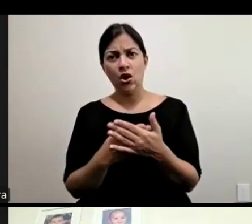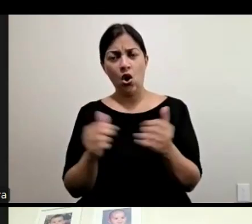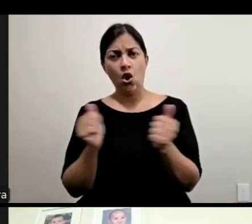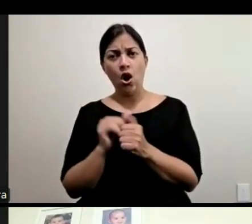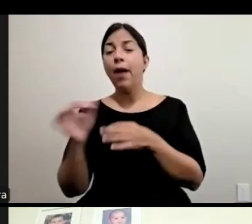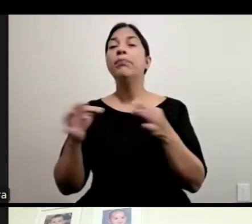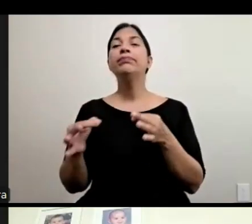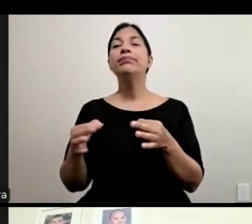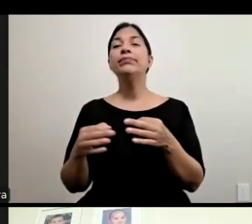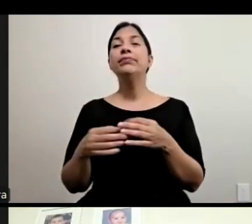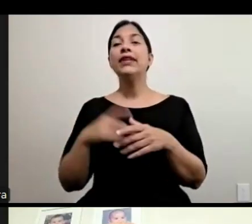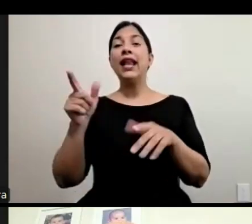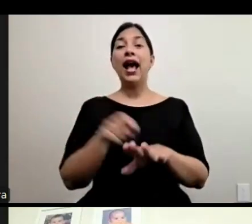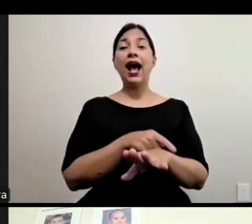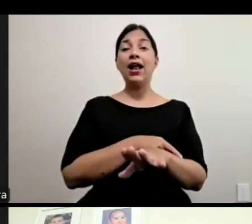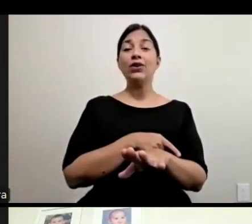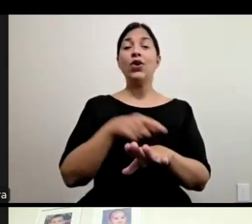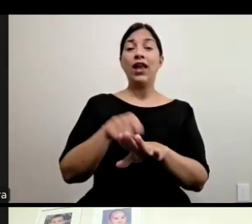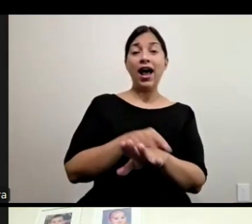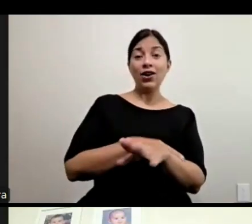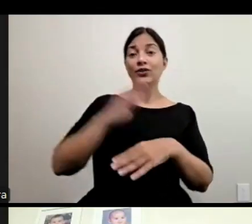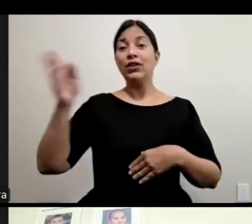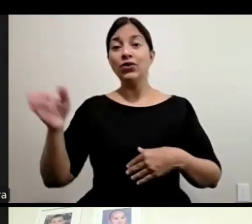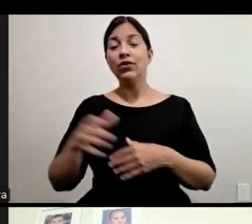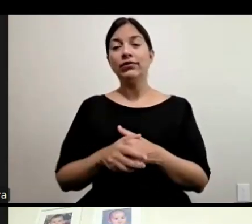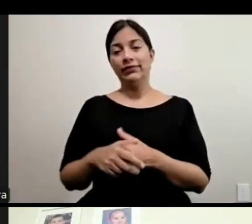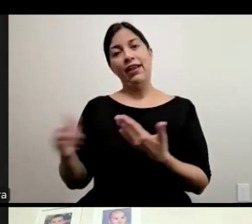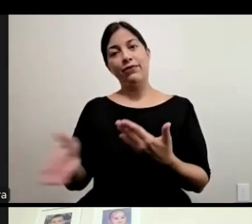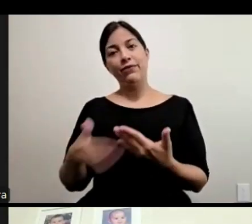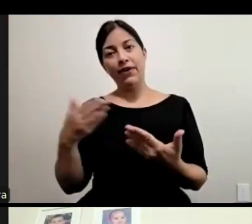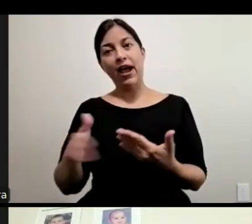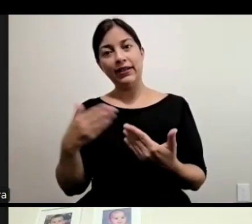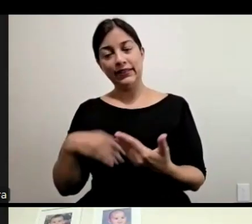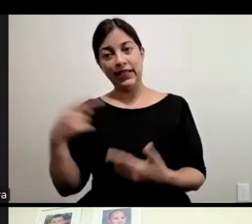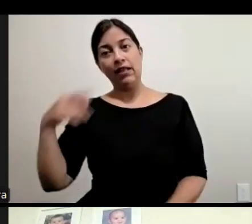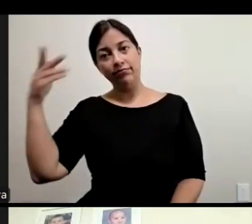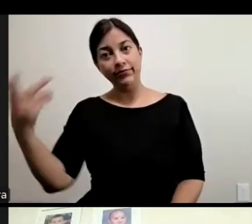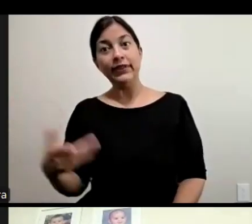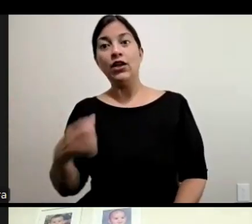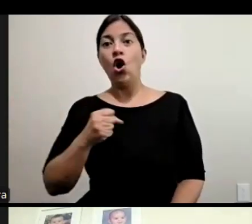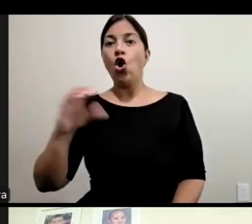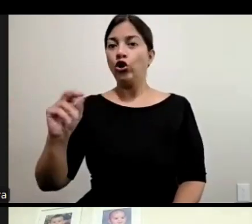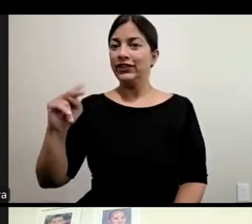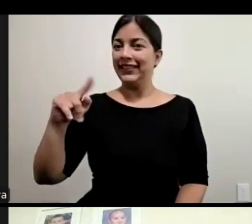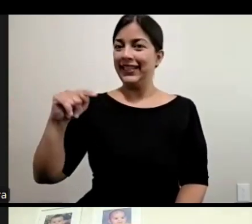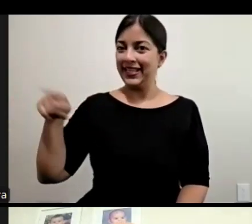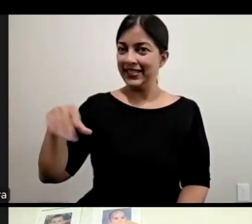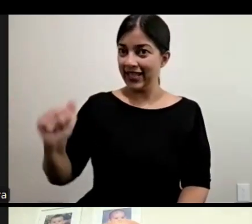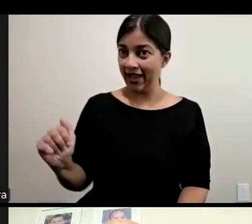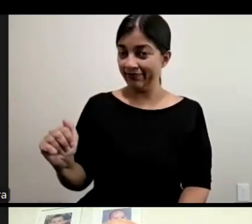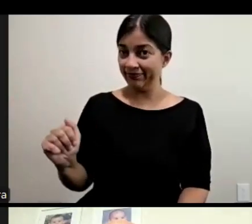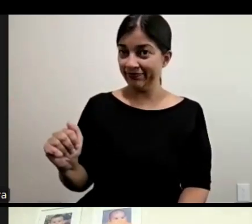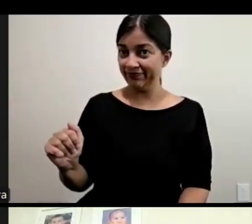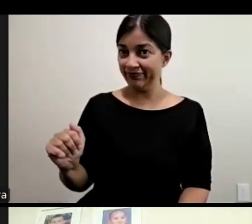vamos, paso largo, el saludo, pues es fácil, que es la riverencia y la continencia, ¿te acuerdas, no? Sí, pero, Pues